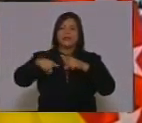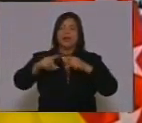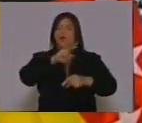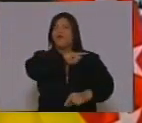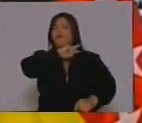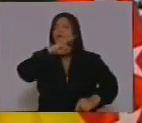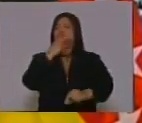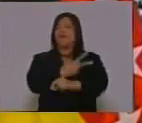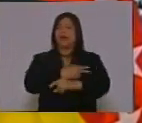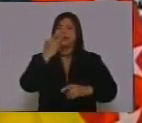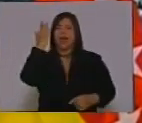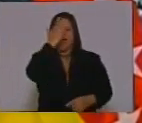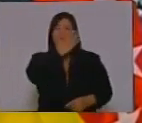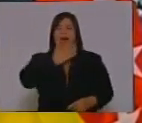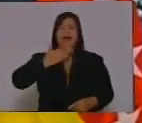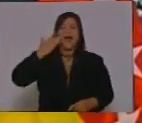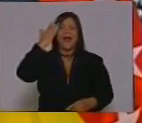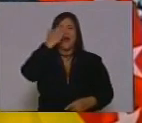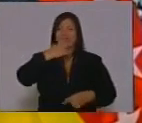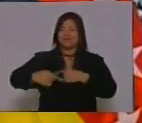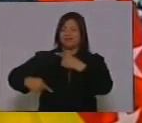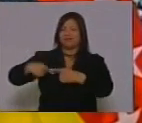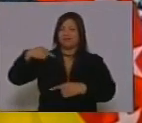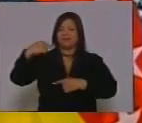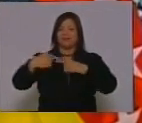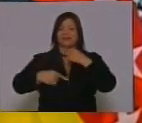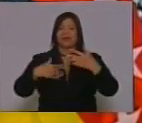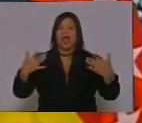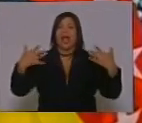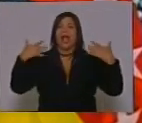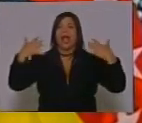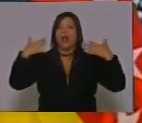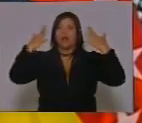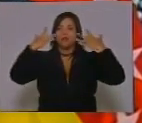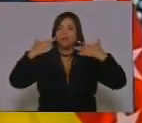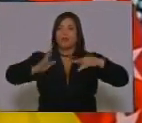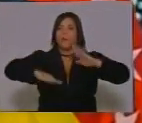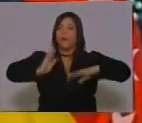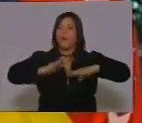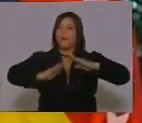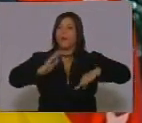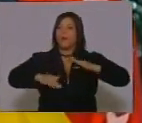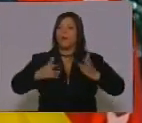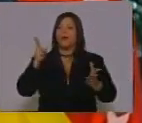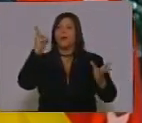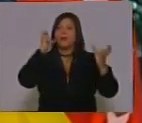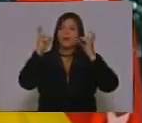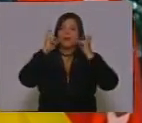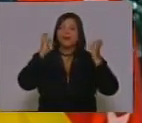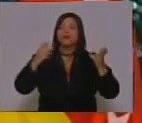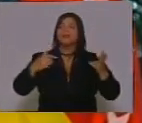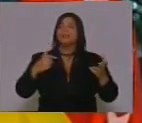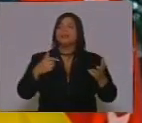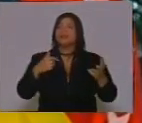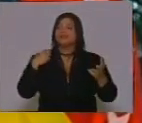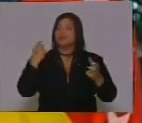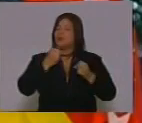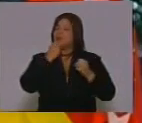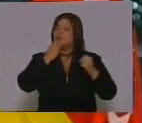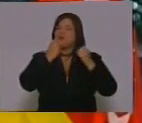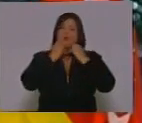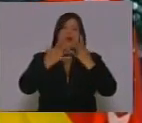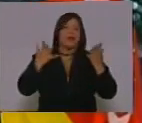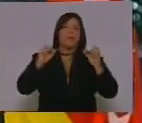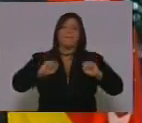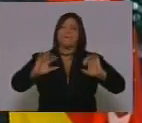fuerza afrodescendiente, el calor y el repique de los tambores. De verdad que fue extraordinario ese